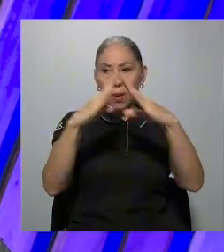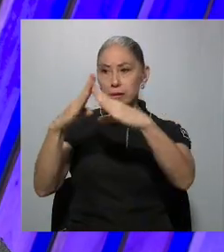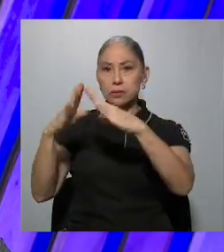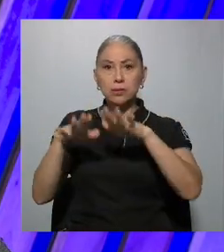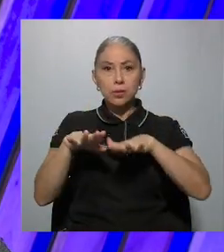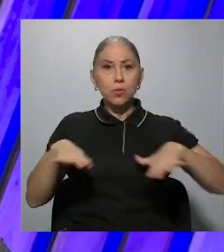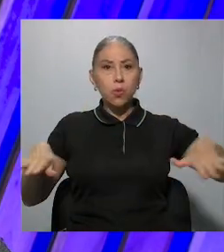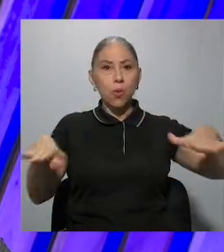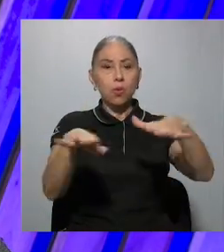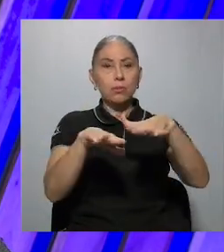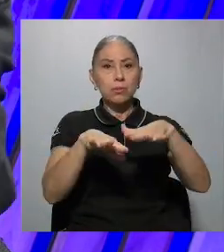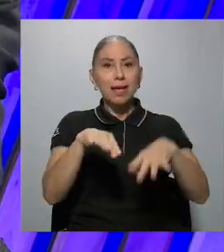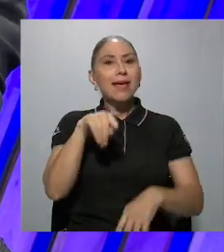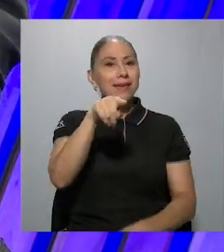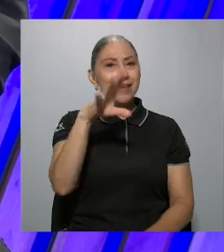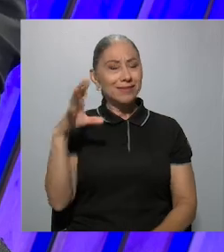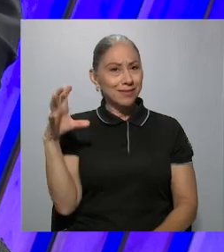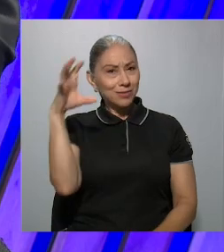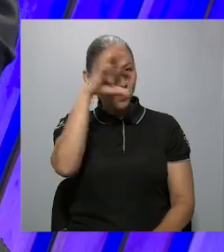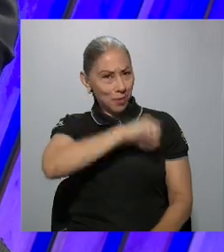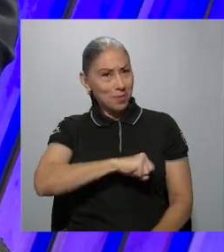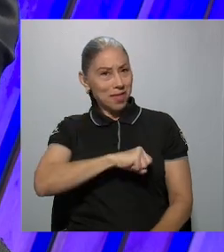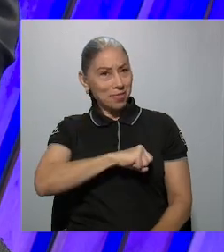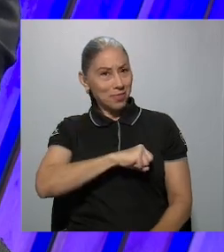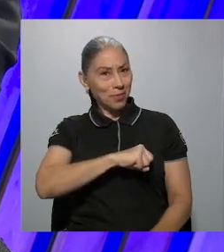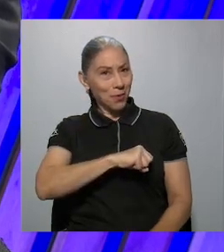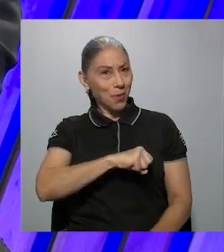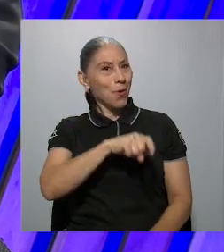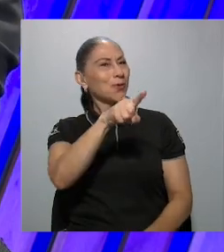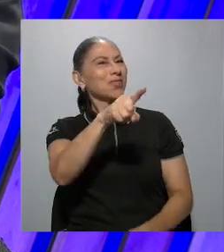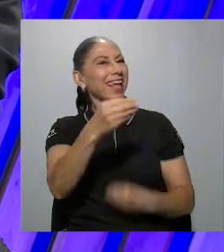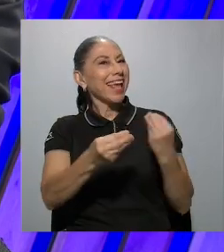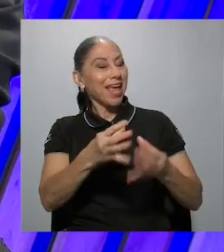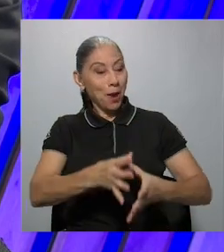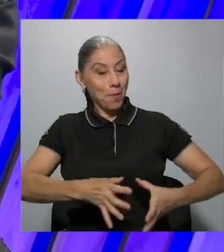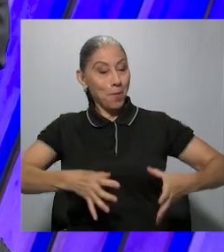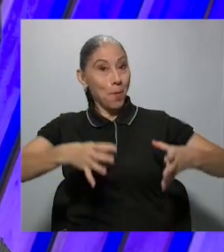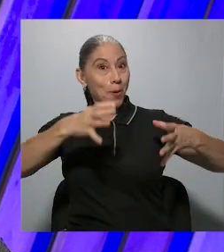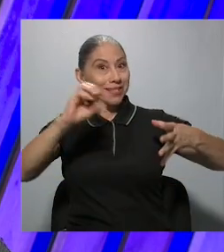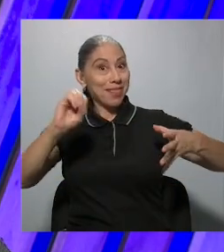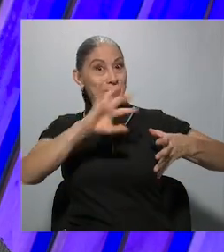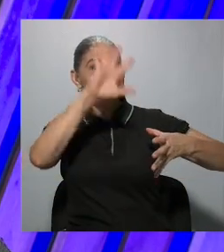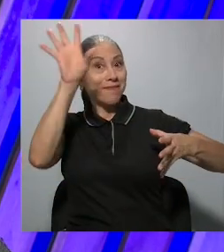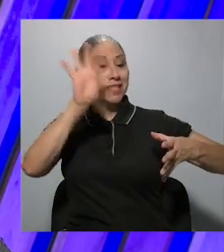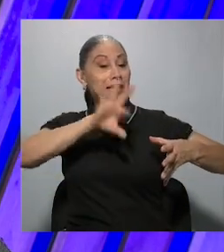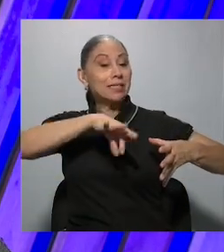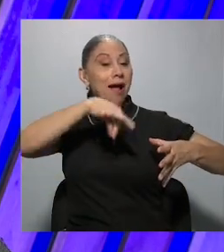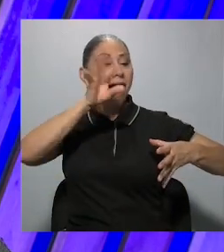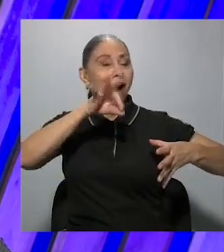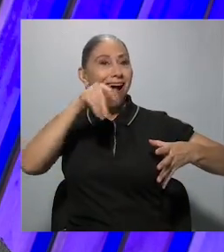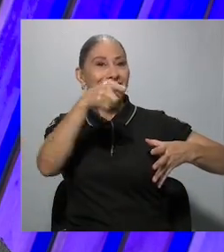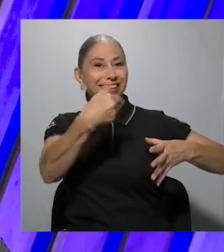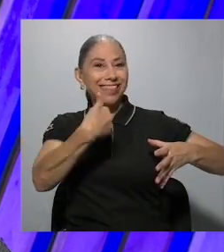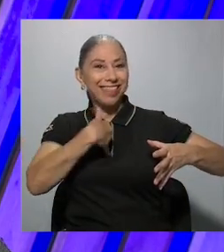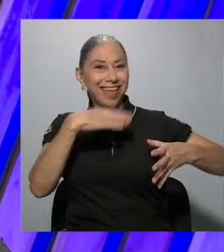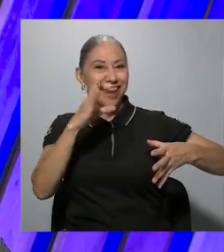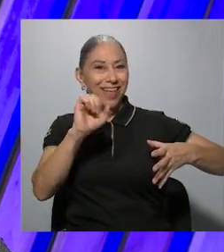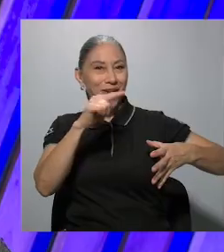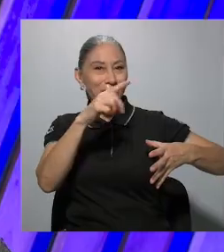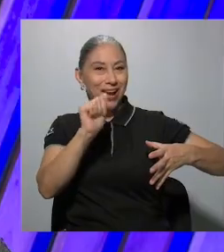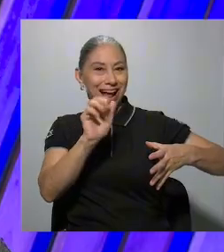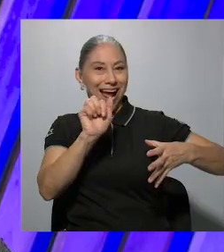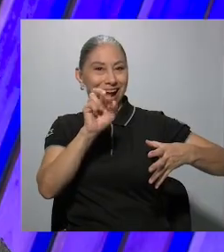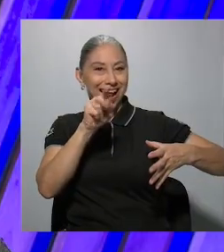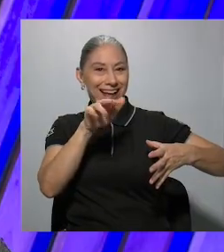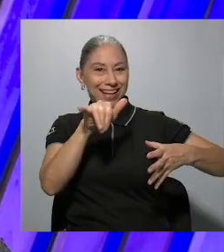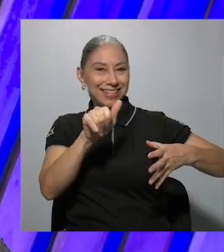y ese descubrimiento le está sacando de la bolsa de maravillas que tiene